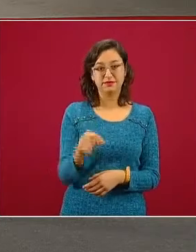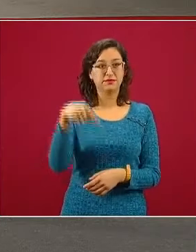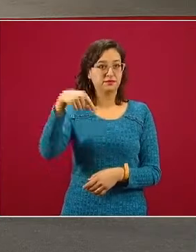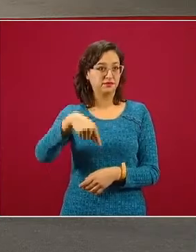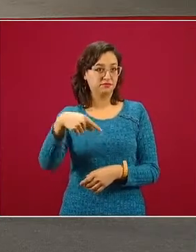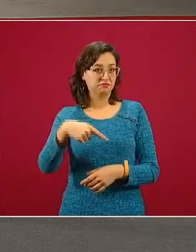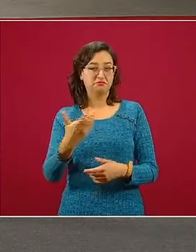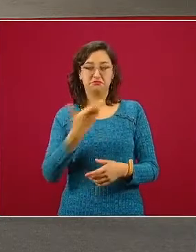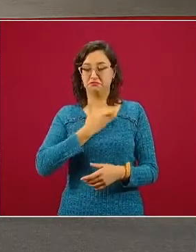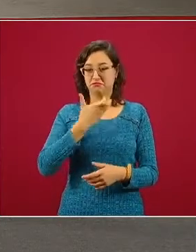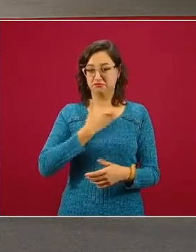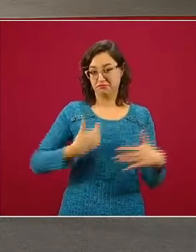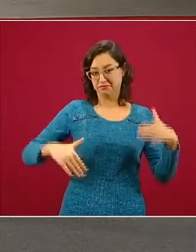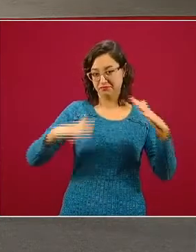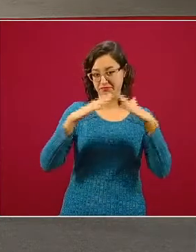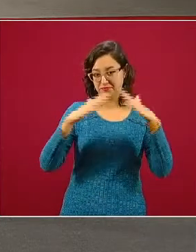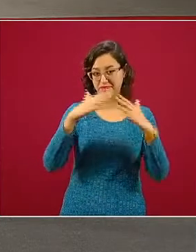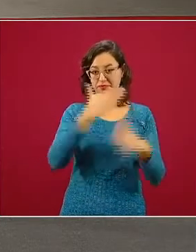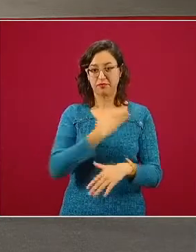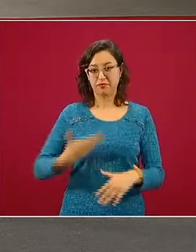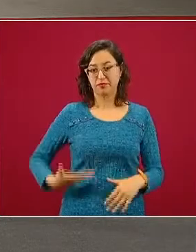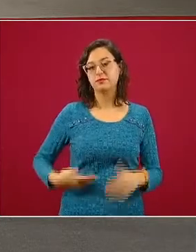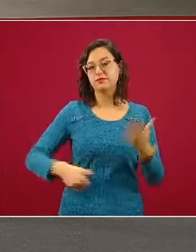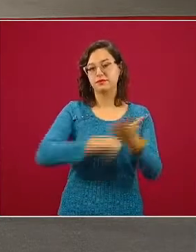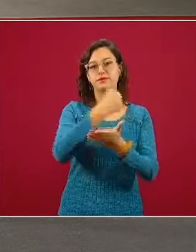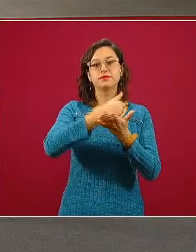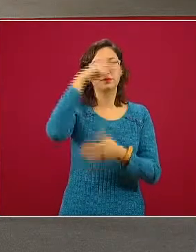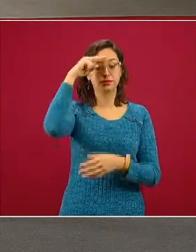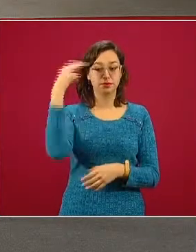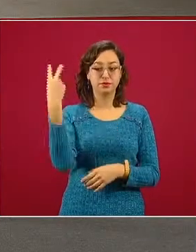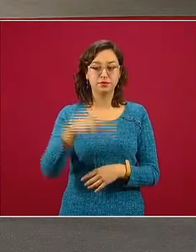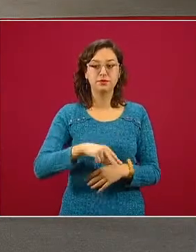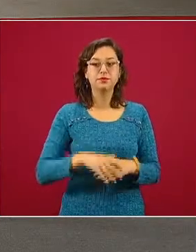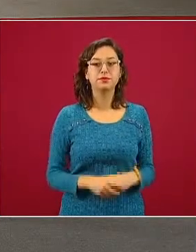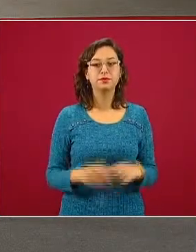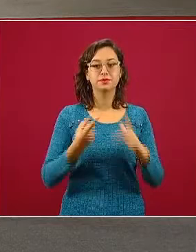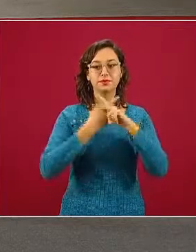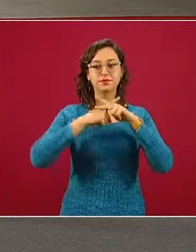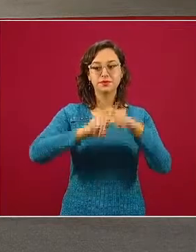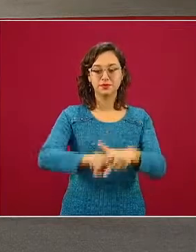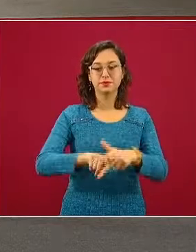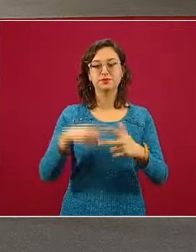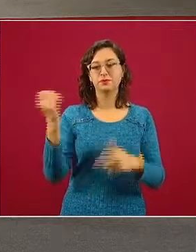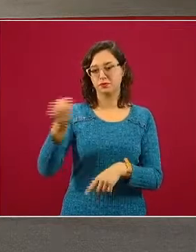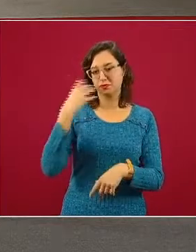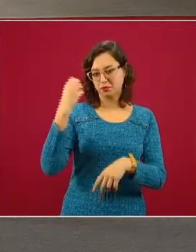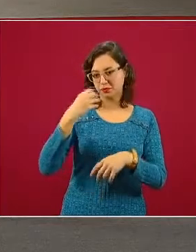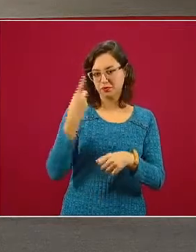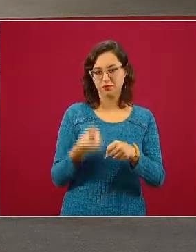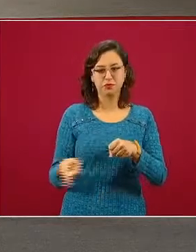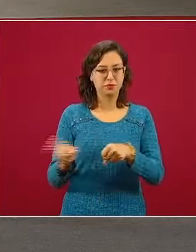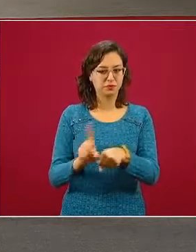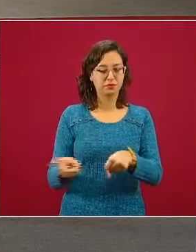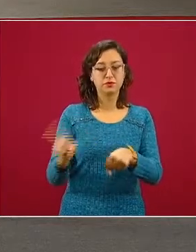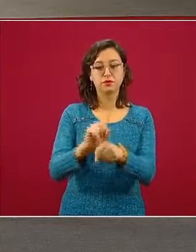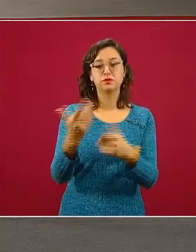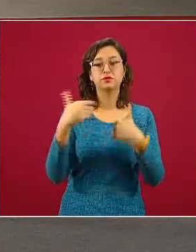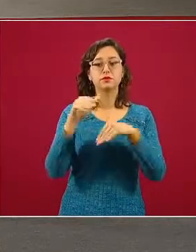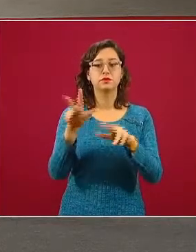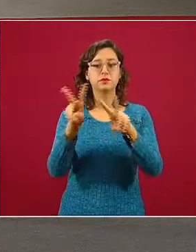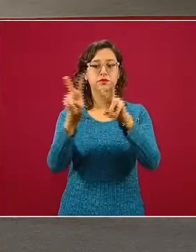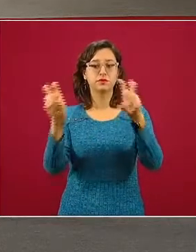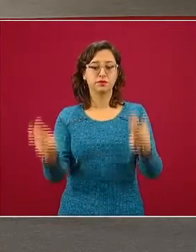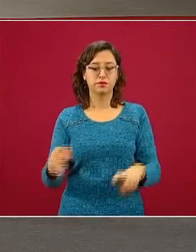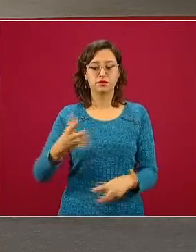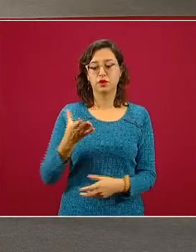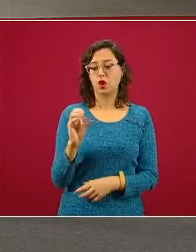Nacional de México, en la Ciudad de México, y vamos a iniciar la conferencia de prensa diaria sobre la situación de